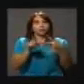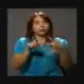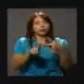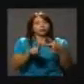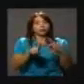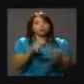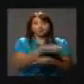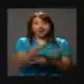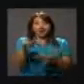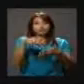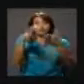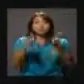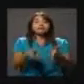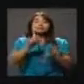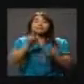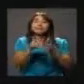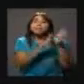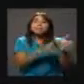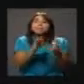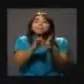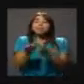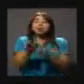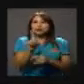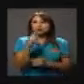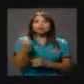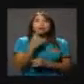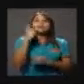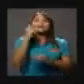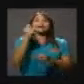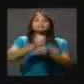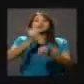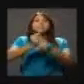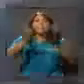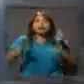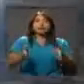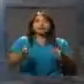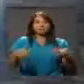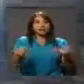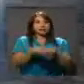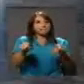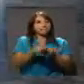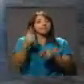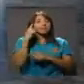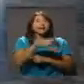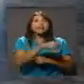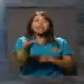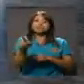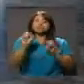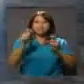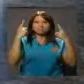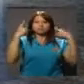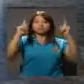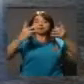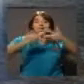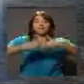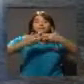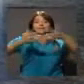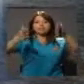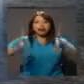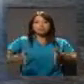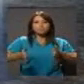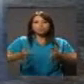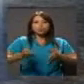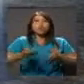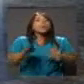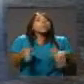les debe de preparar, no solamente para ser empleados, sino también para ser empresarios. ¿Cómo podríamos hacer